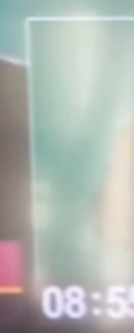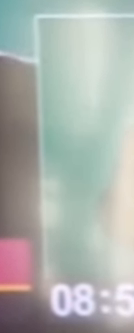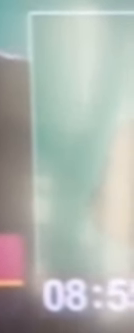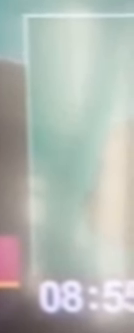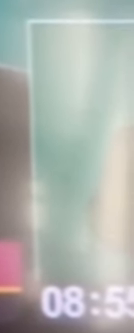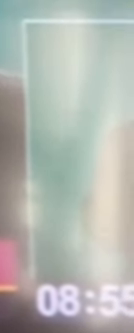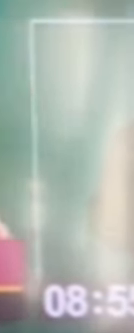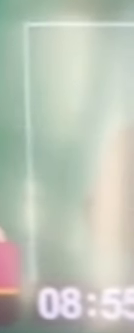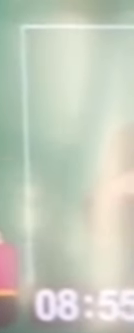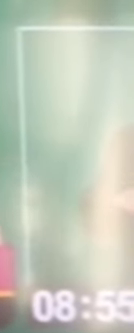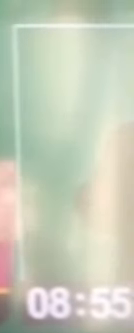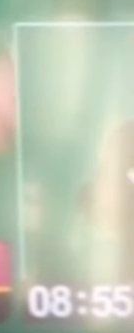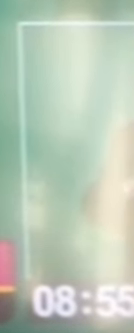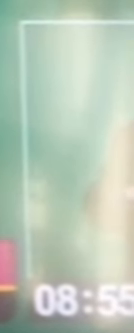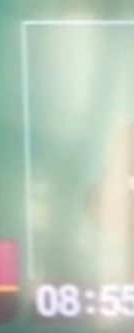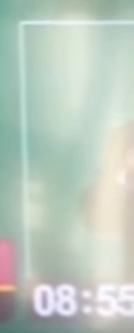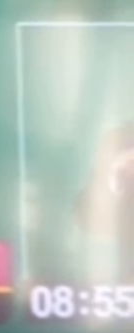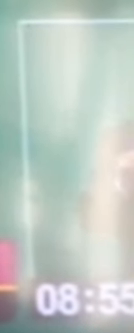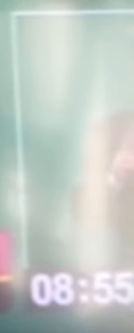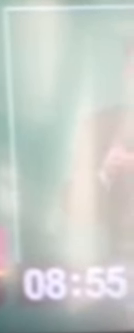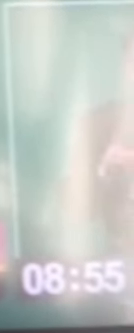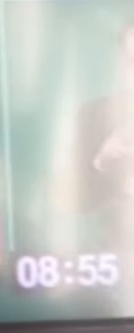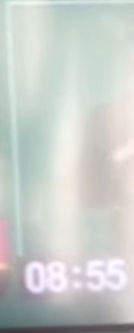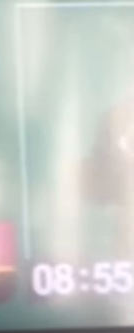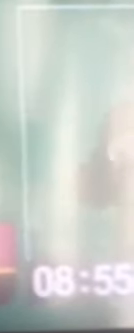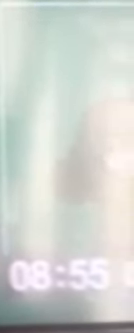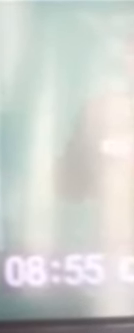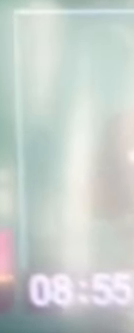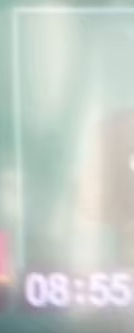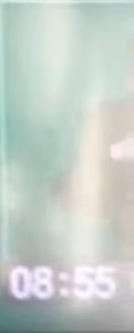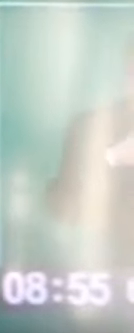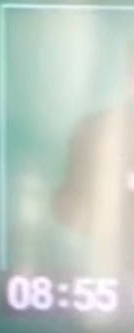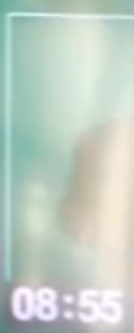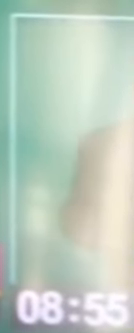No todos están sometidos